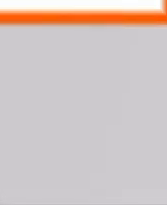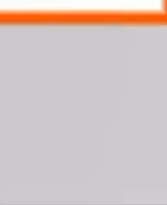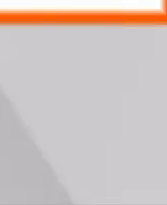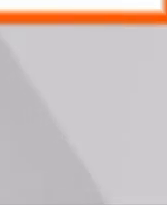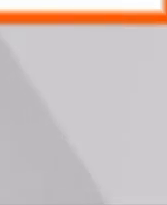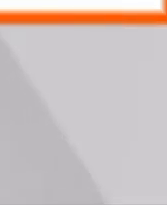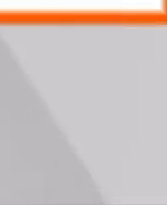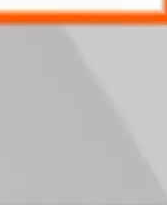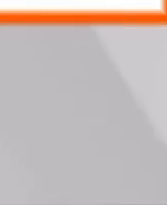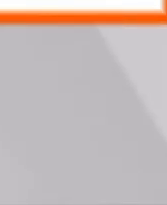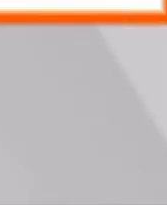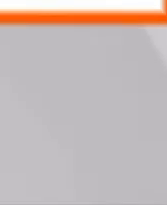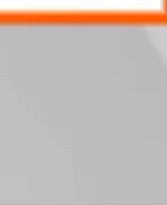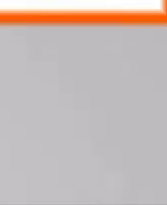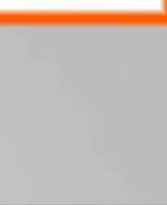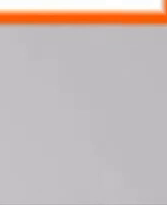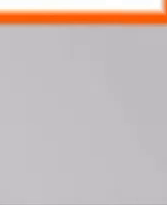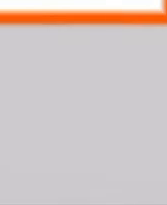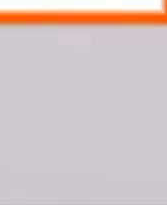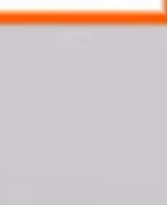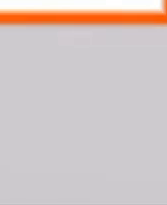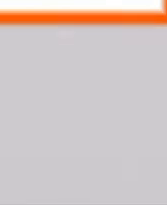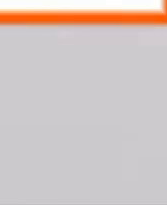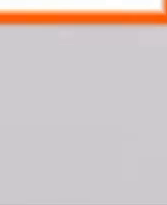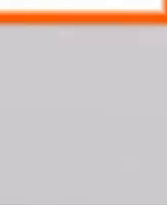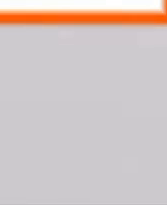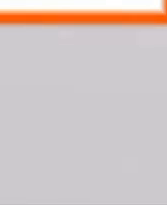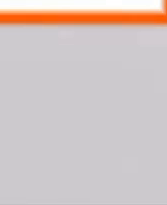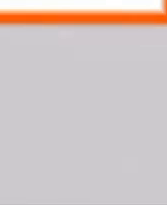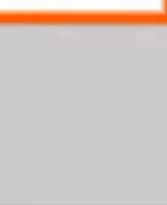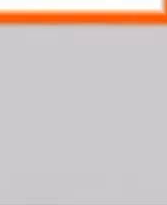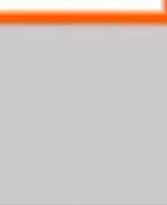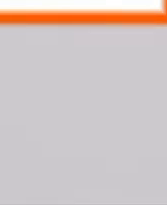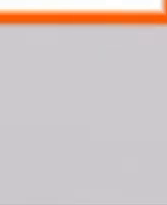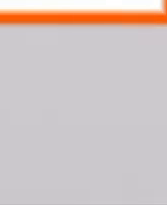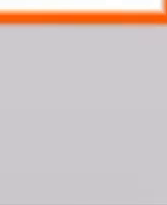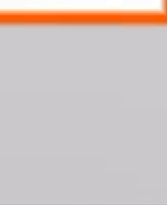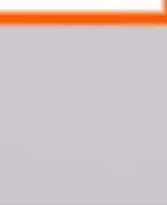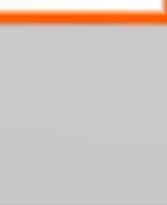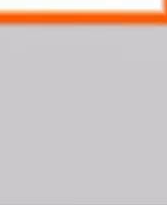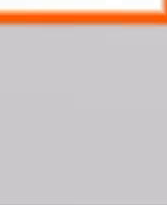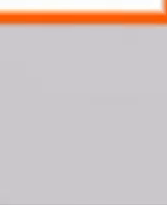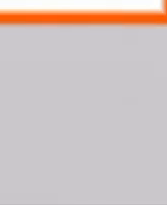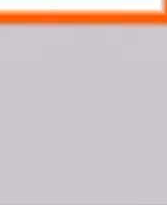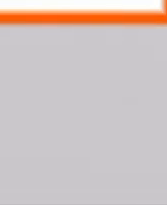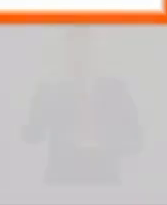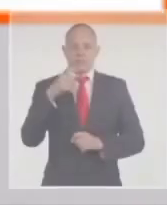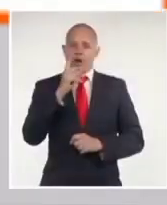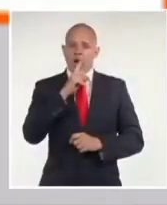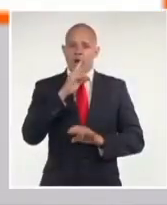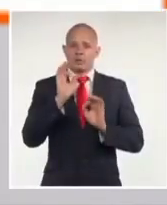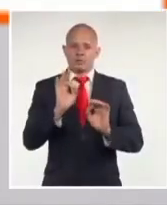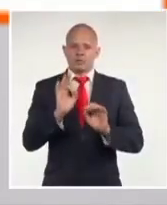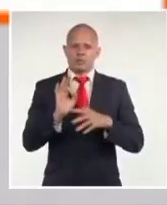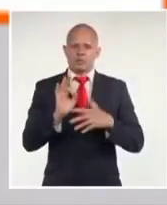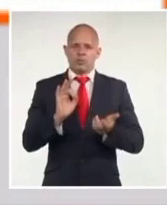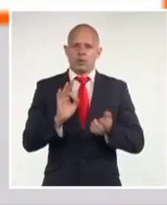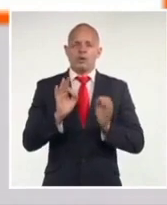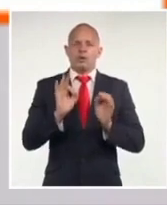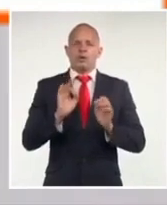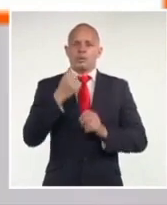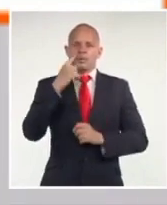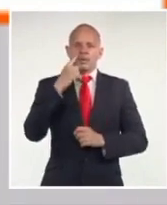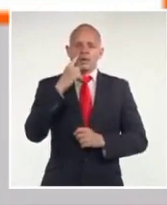en junio ya están viendo el amarillo. El rojo es beta y el amarillo es delta. Muy